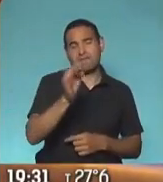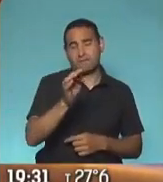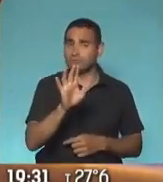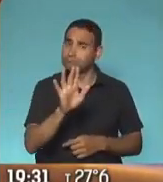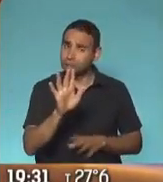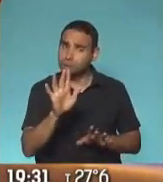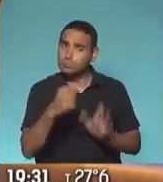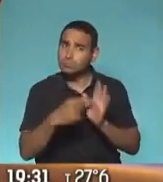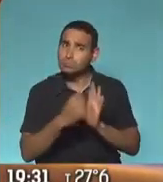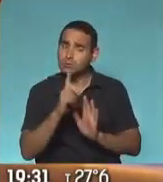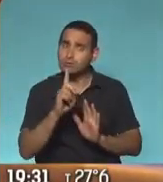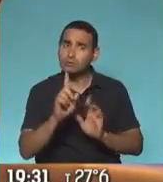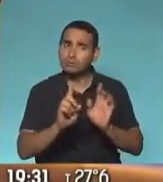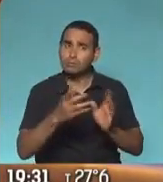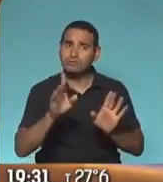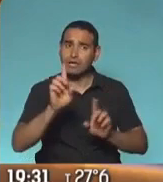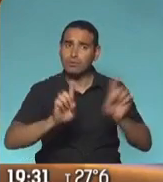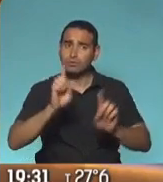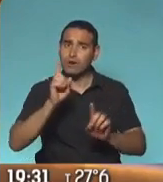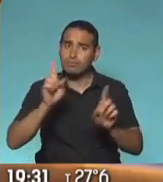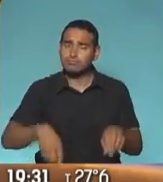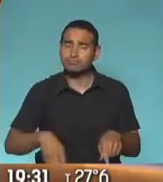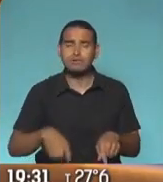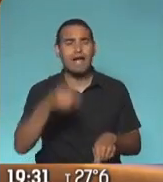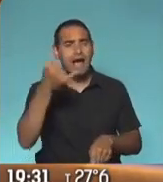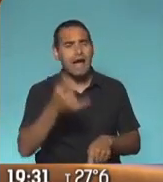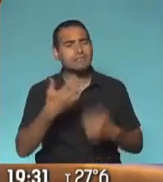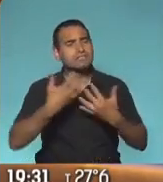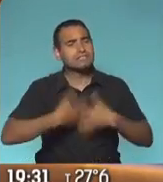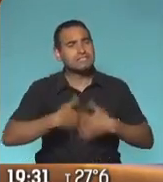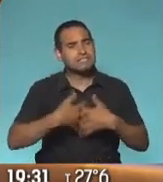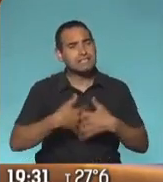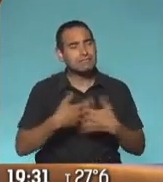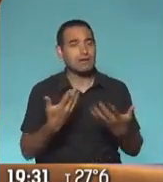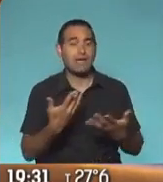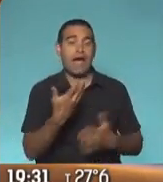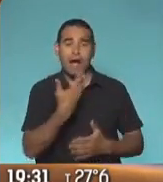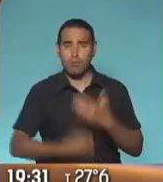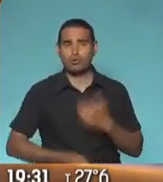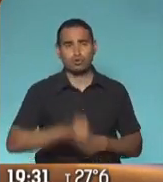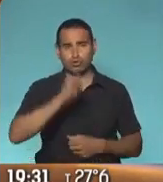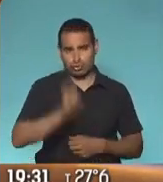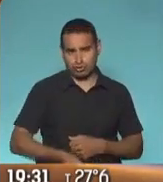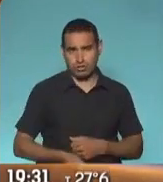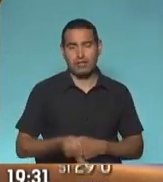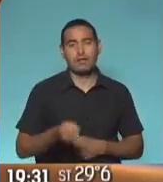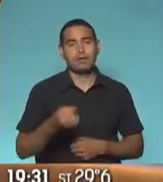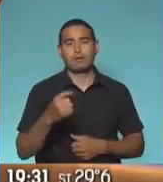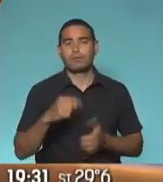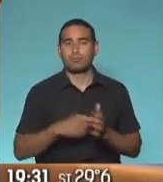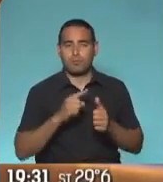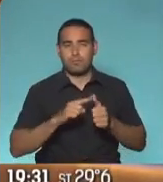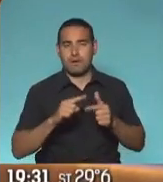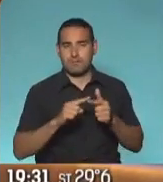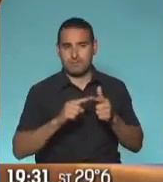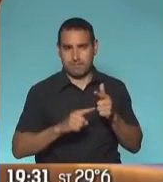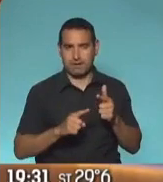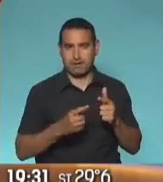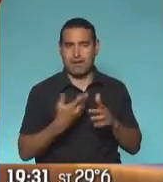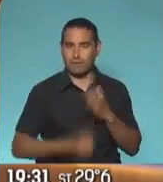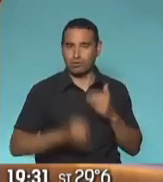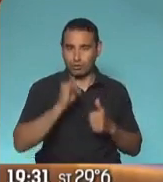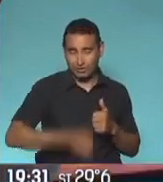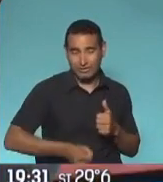no, lo que nosotros tenemos ahora es un sistema de causales. El aborto está permitido en estos supuestos que mencioné al